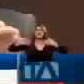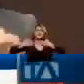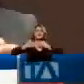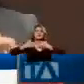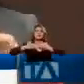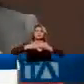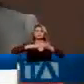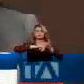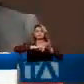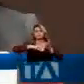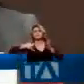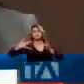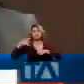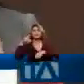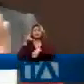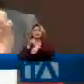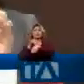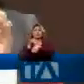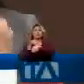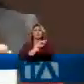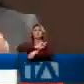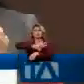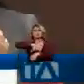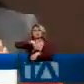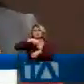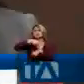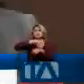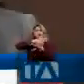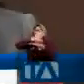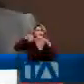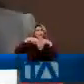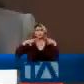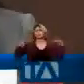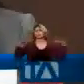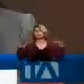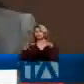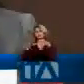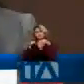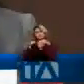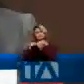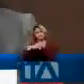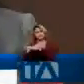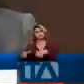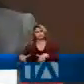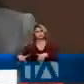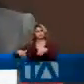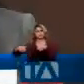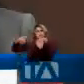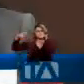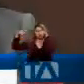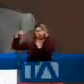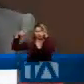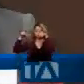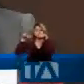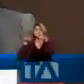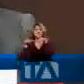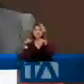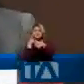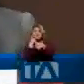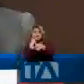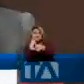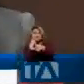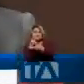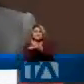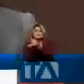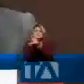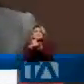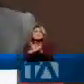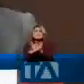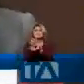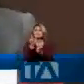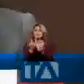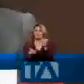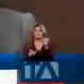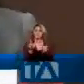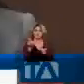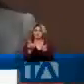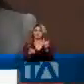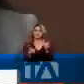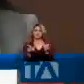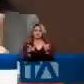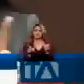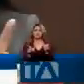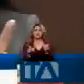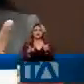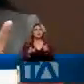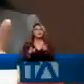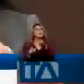el personal médico, ¿no? Eso es importante mencionar, eso estamos garantizando dentro de la provisión de servicios de salud. También tenemos que recordar que